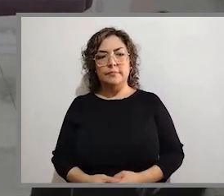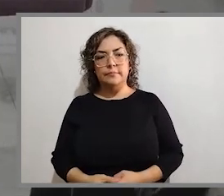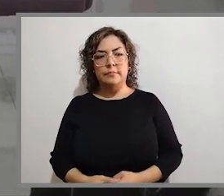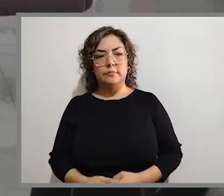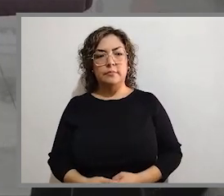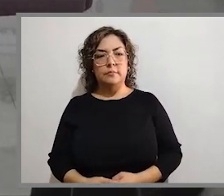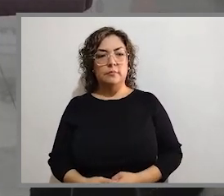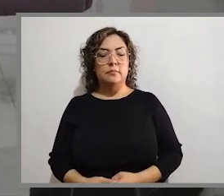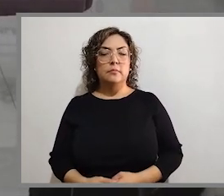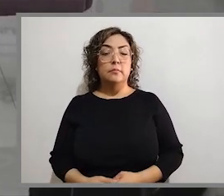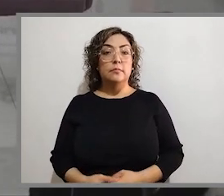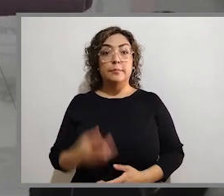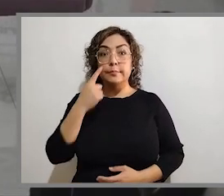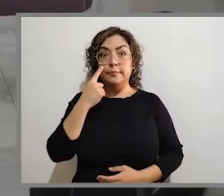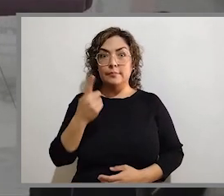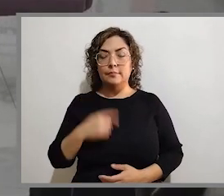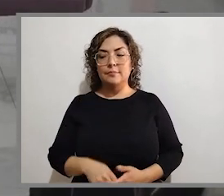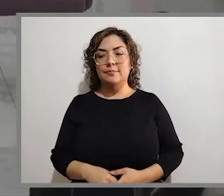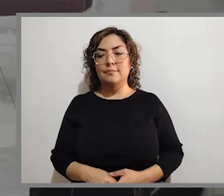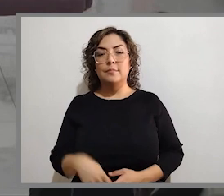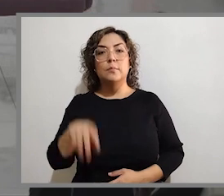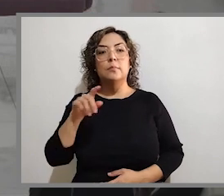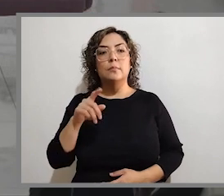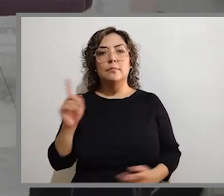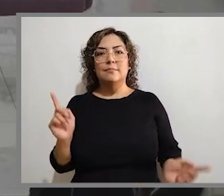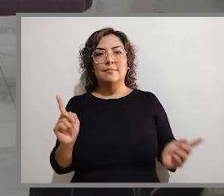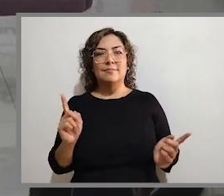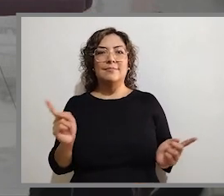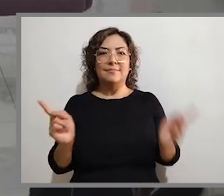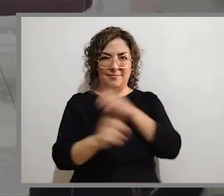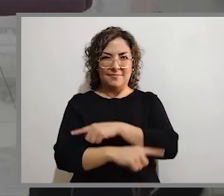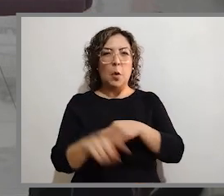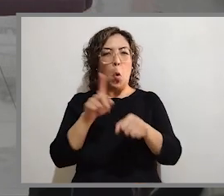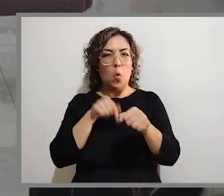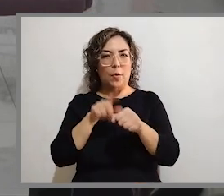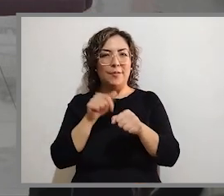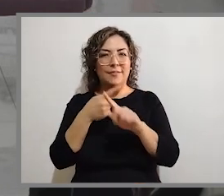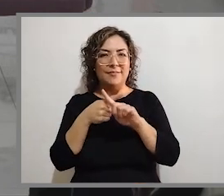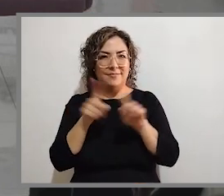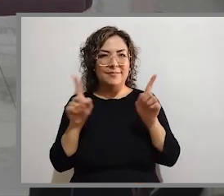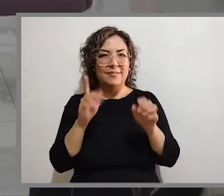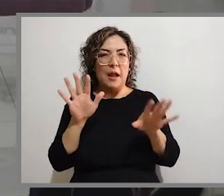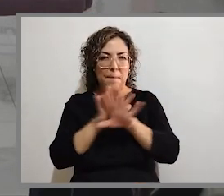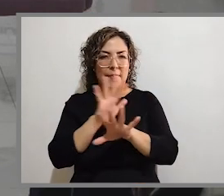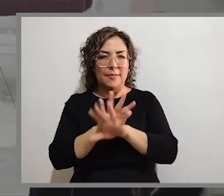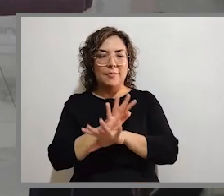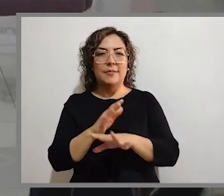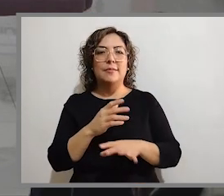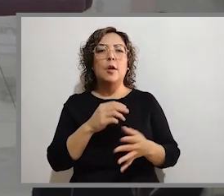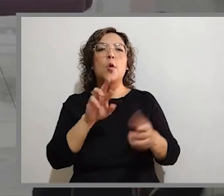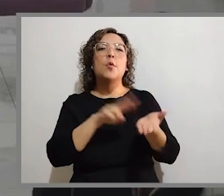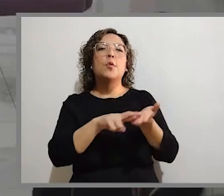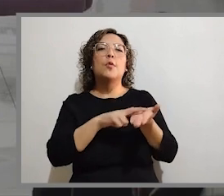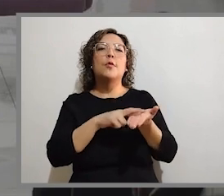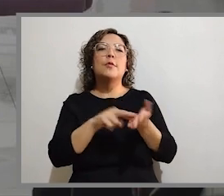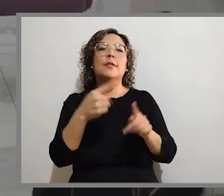Aquí los pusimos al revés, las mujeres son estas y los rosas son los hombres. Digo, para esto del estereotipo de género, nada más se los